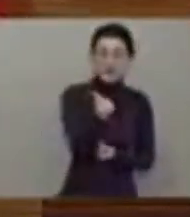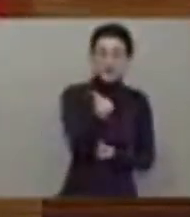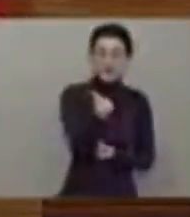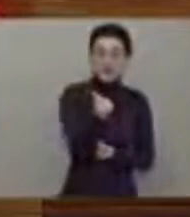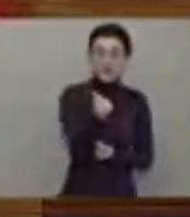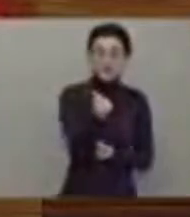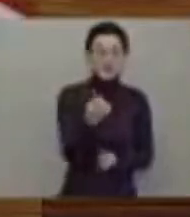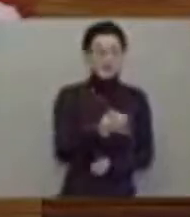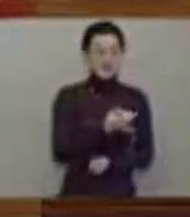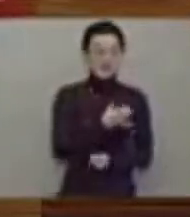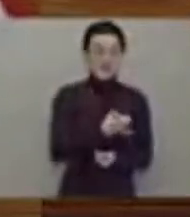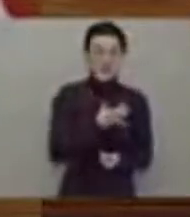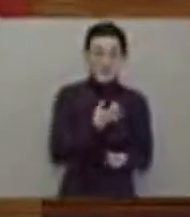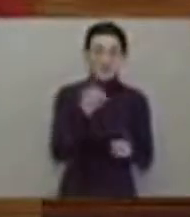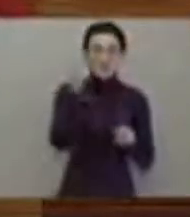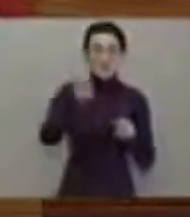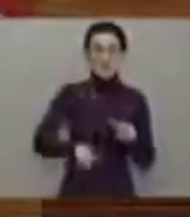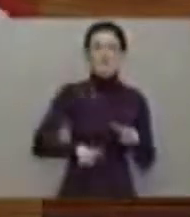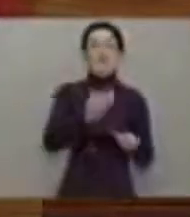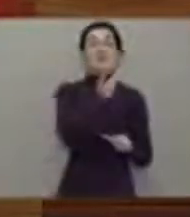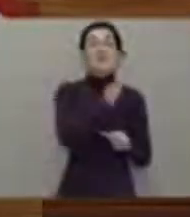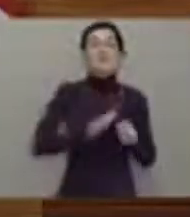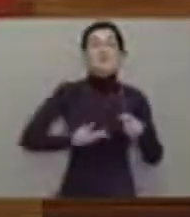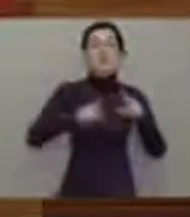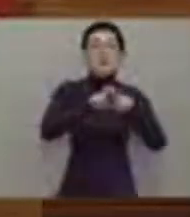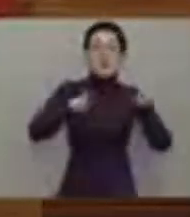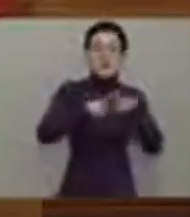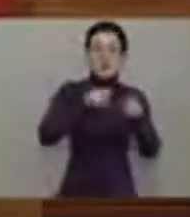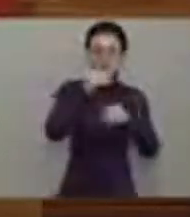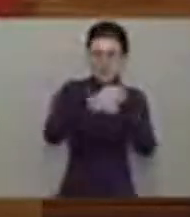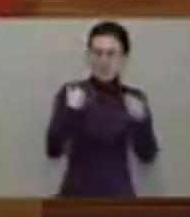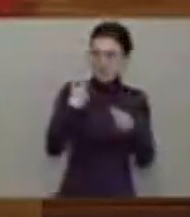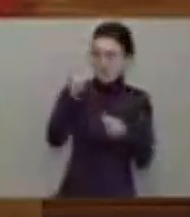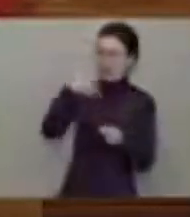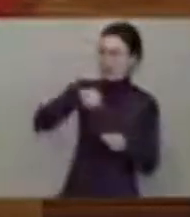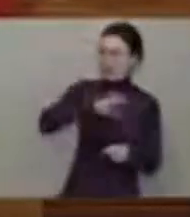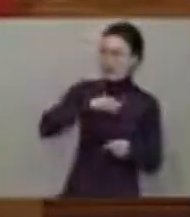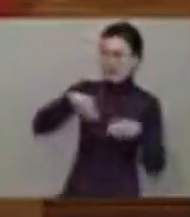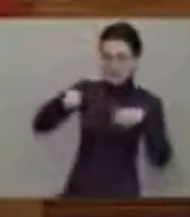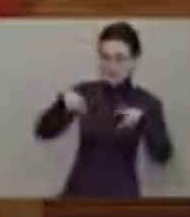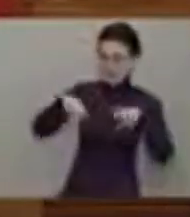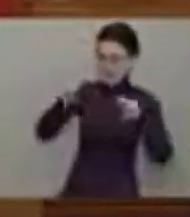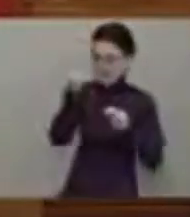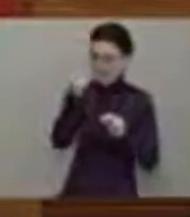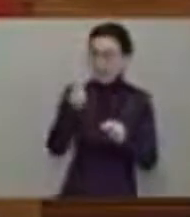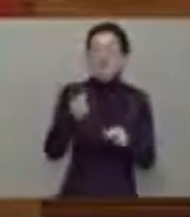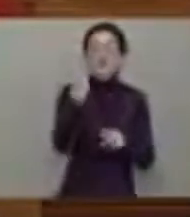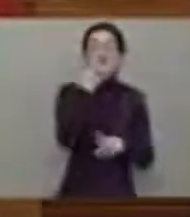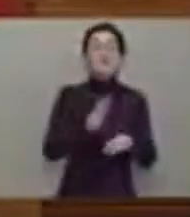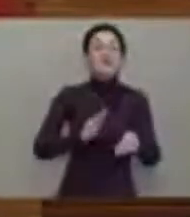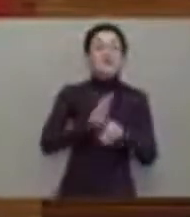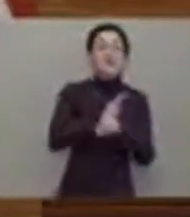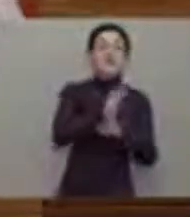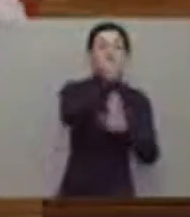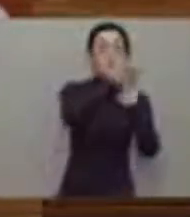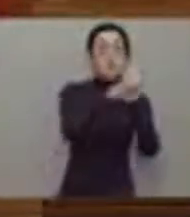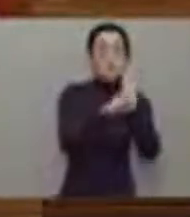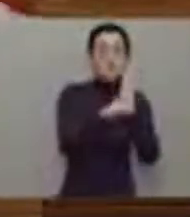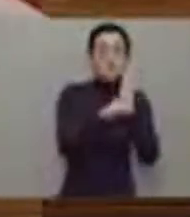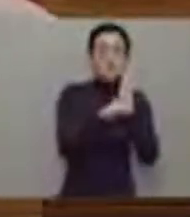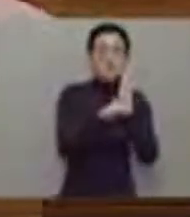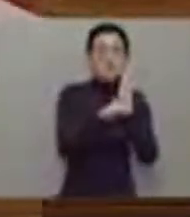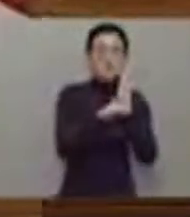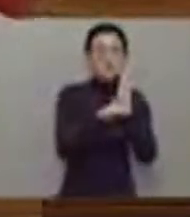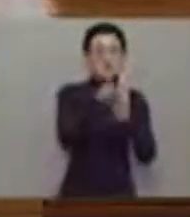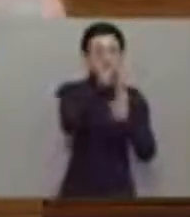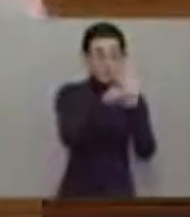los sindicatos y también la patronal utilizan, voy concluyendo, señor presidente, para financiar programas